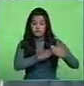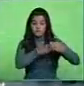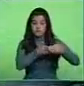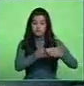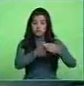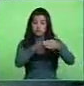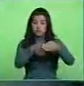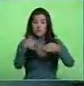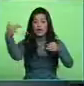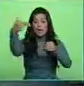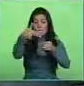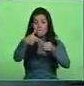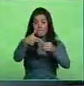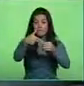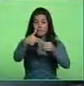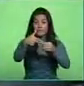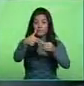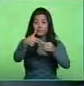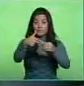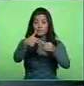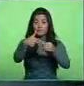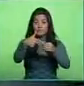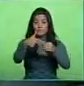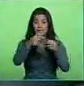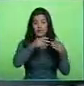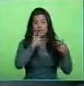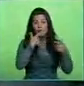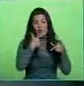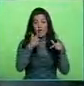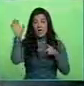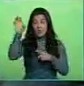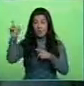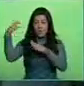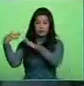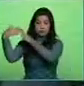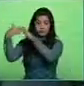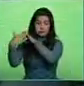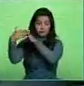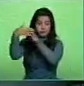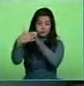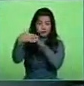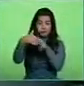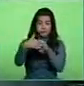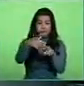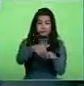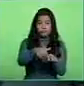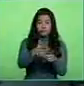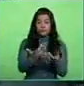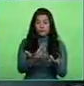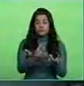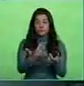Medio Oriente hacia América toma por lo menos 4 semanas. Venezuela 4 days.